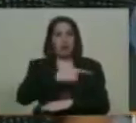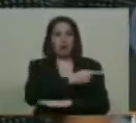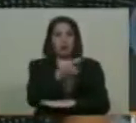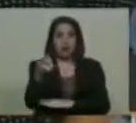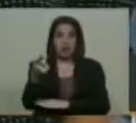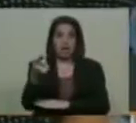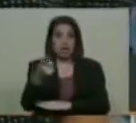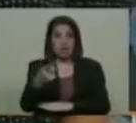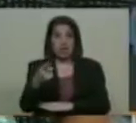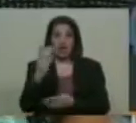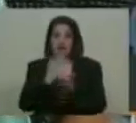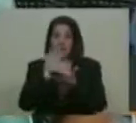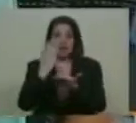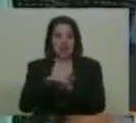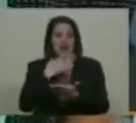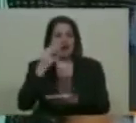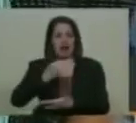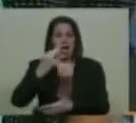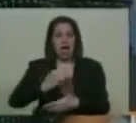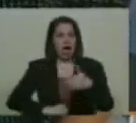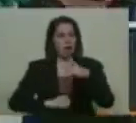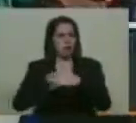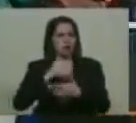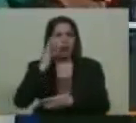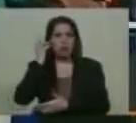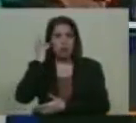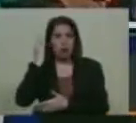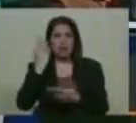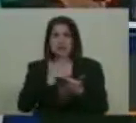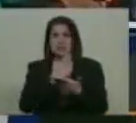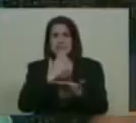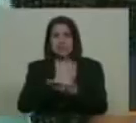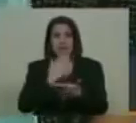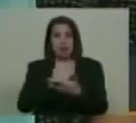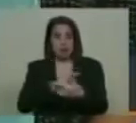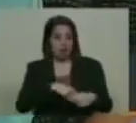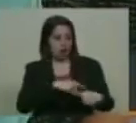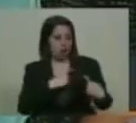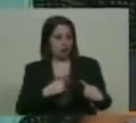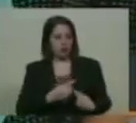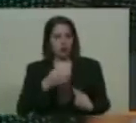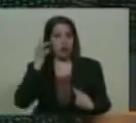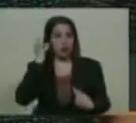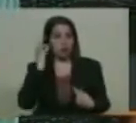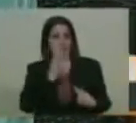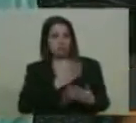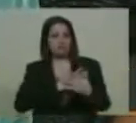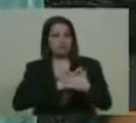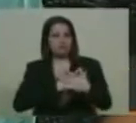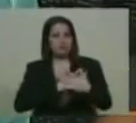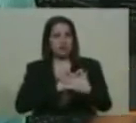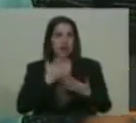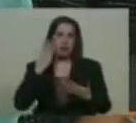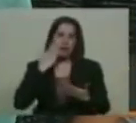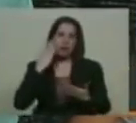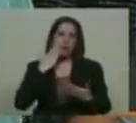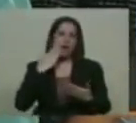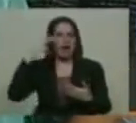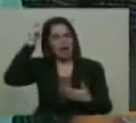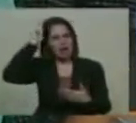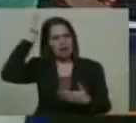verdadero feminista, que el corazón de las mujeres está estampado en su alma. Aquí está nuestra Madre María, Noelí, las